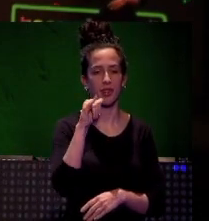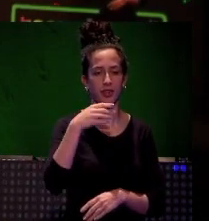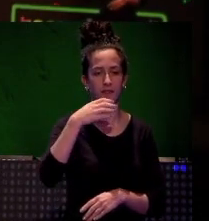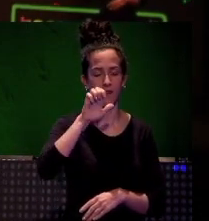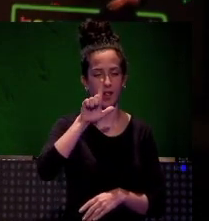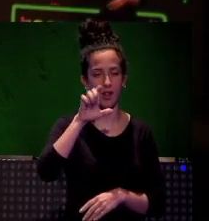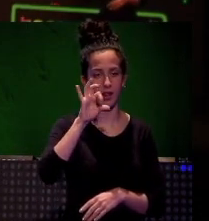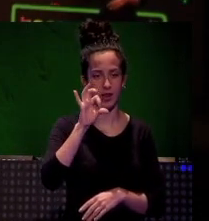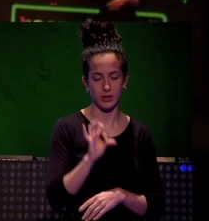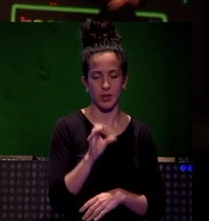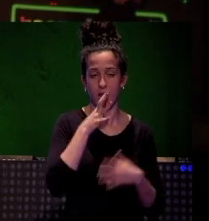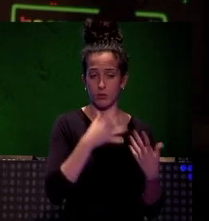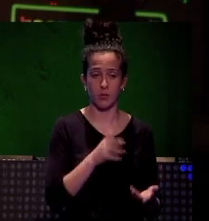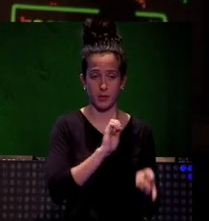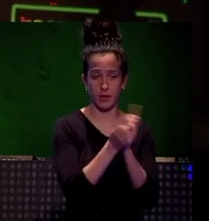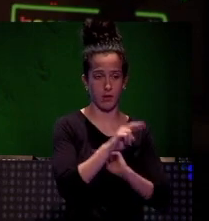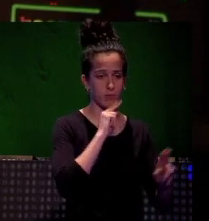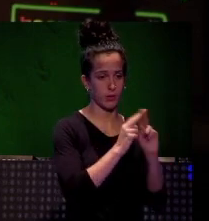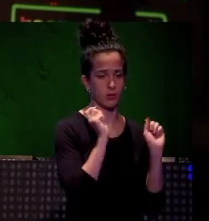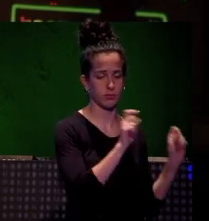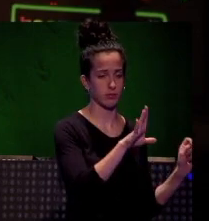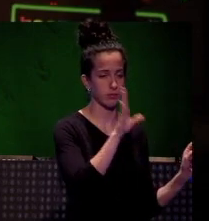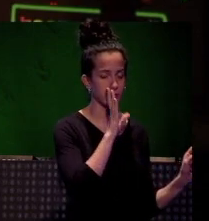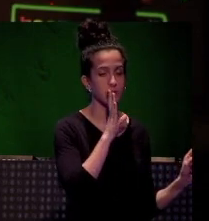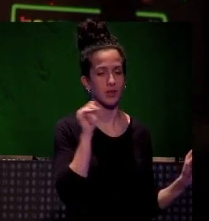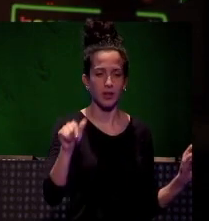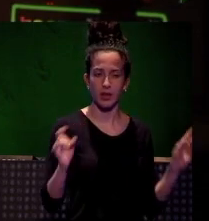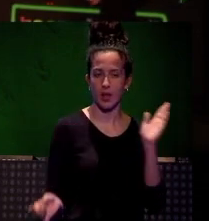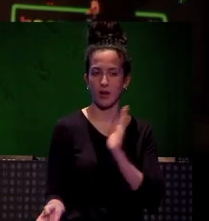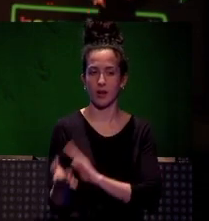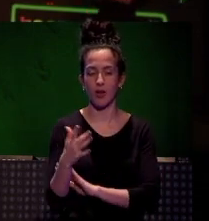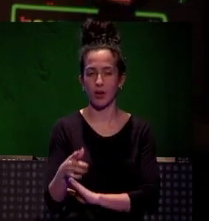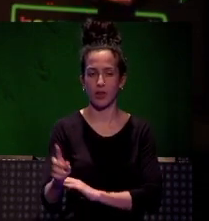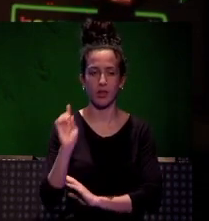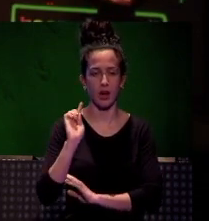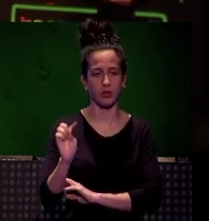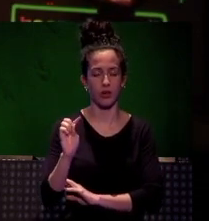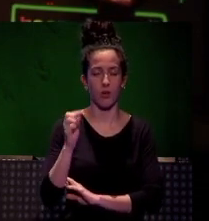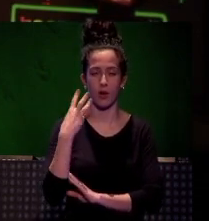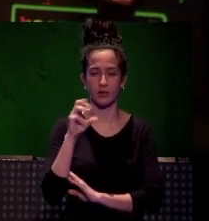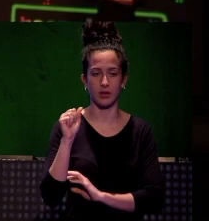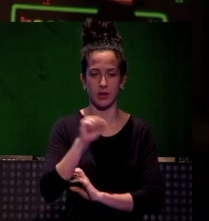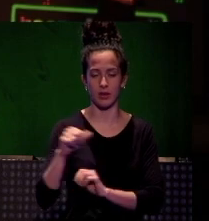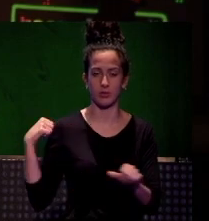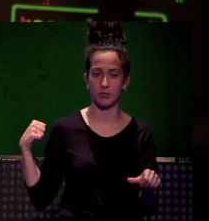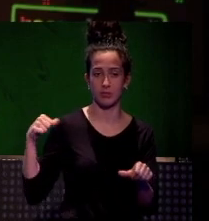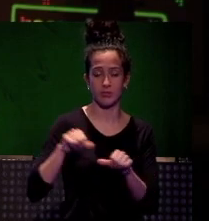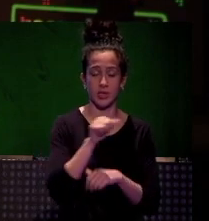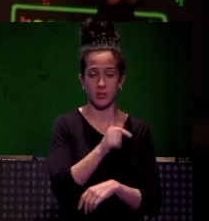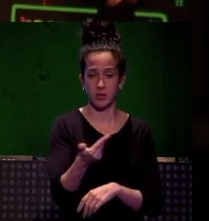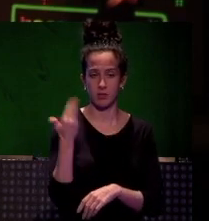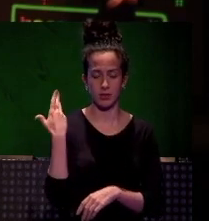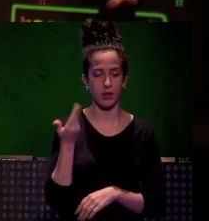creó y dirigió la pasarela durante más de 30 años y nos ha dejado la semana pasada y